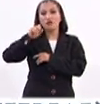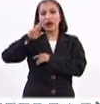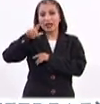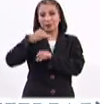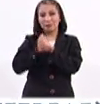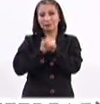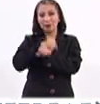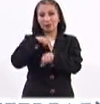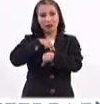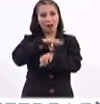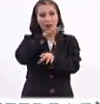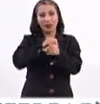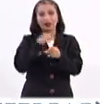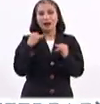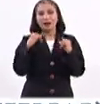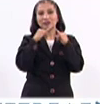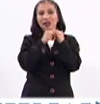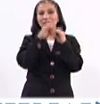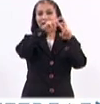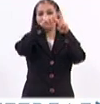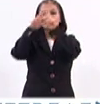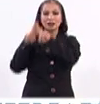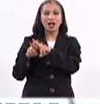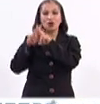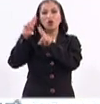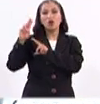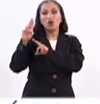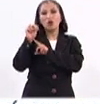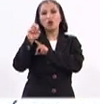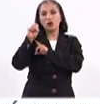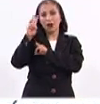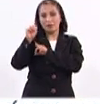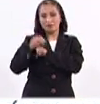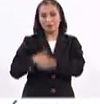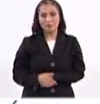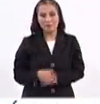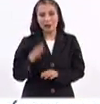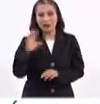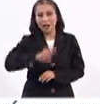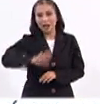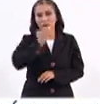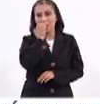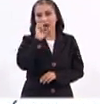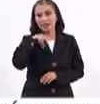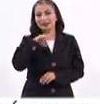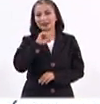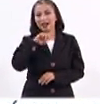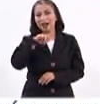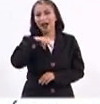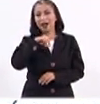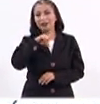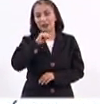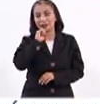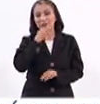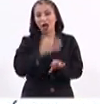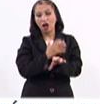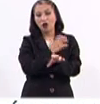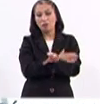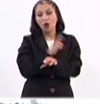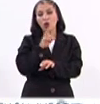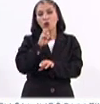es investigadora de tiempo completo del Instituto de Astronomía de la Universidad Nacional Autónoma de México, Campus Ensenada. Y también la